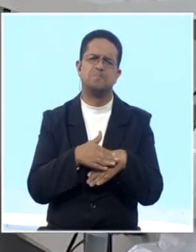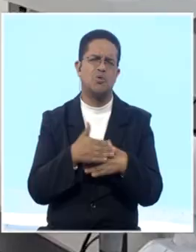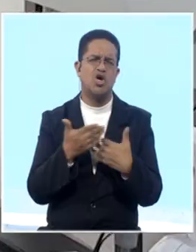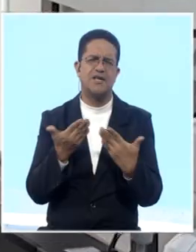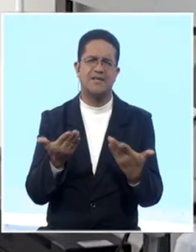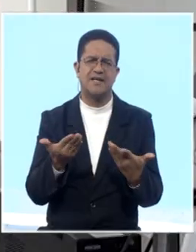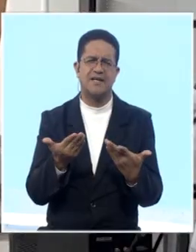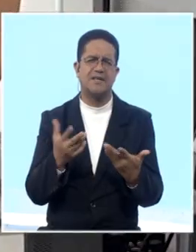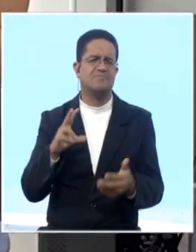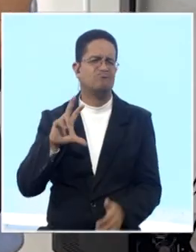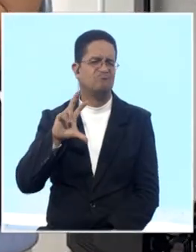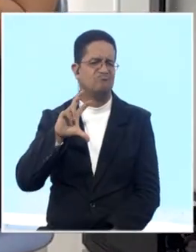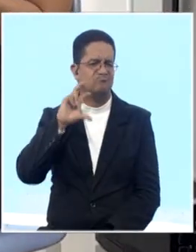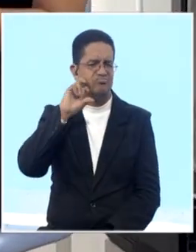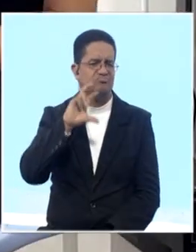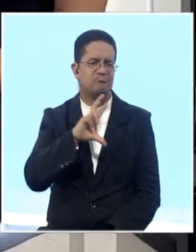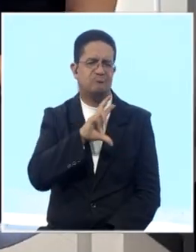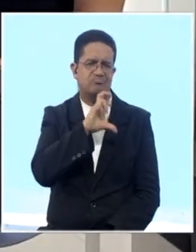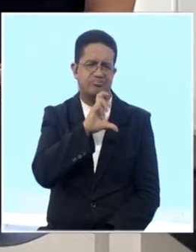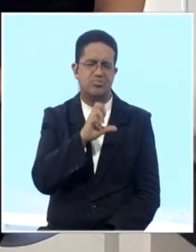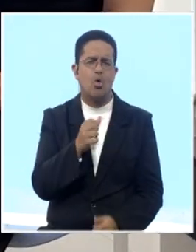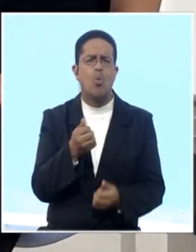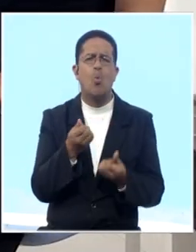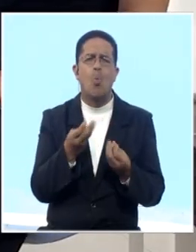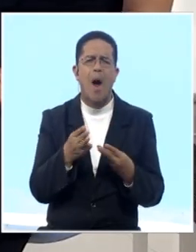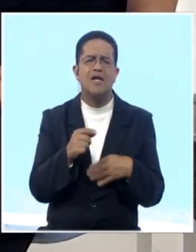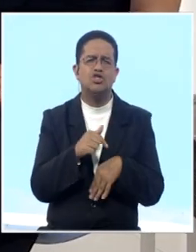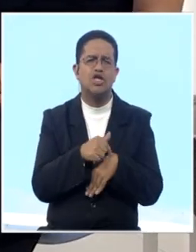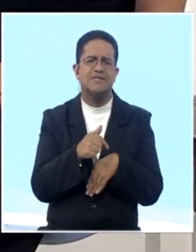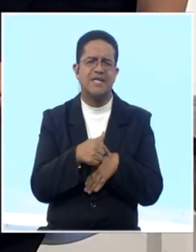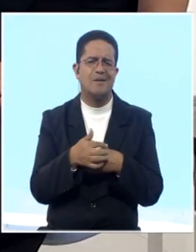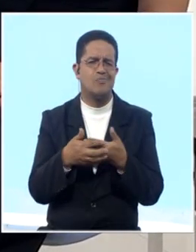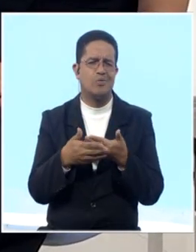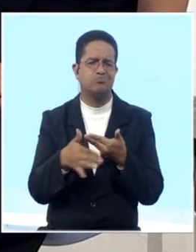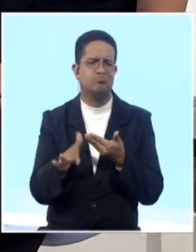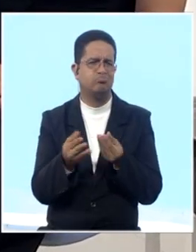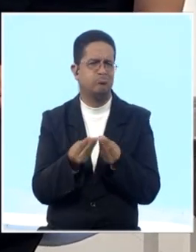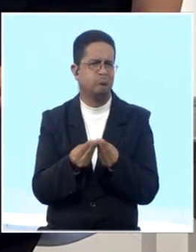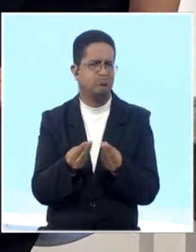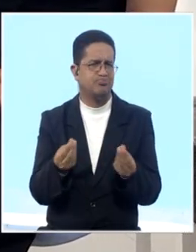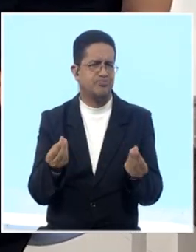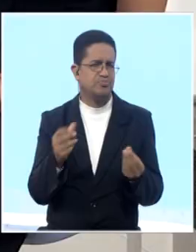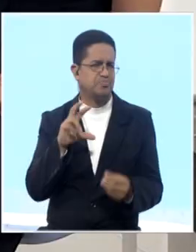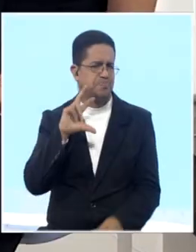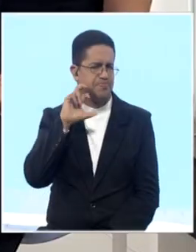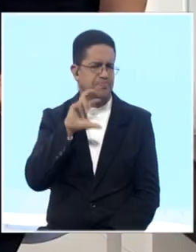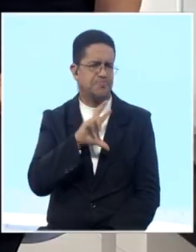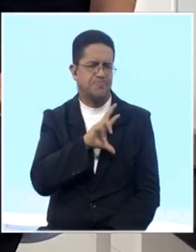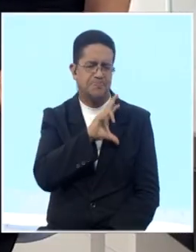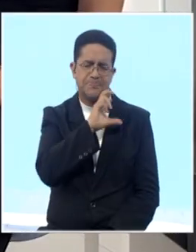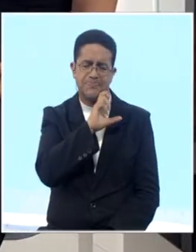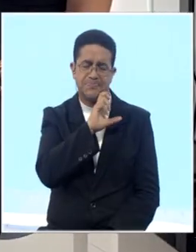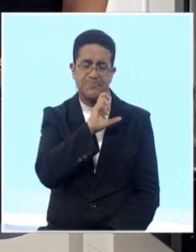tratamientos también con toxina? ¿Cuánto tiempo va a tardar aproximadamente? Ok.